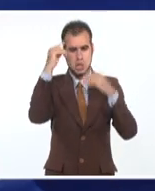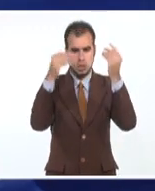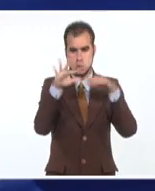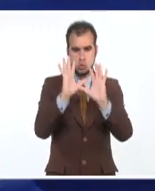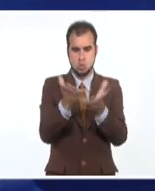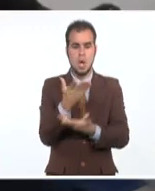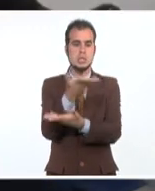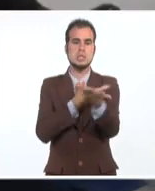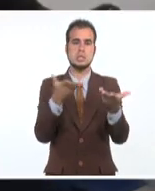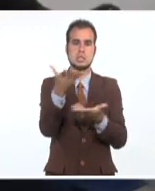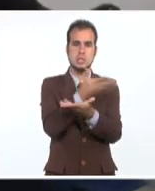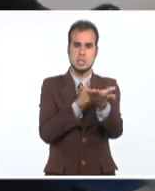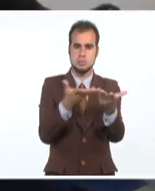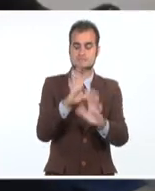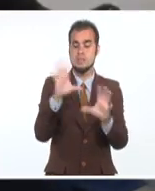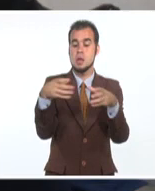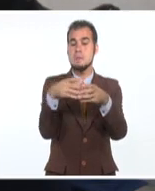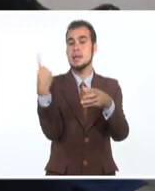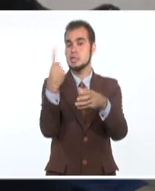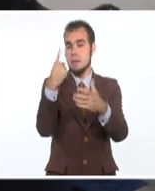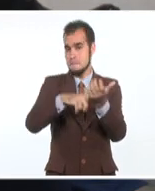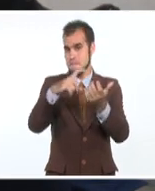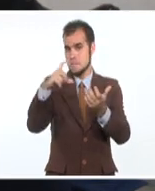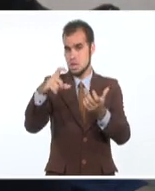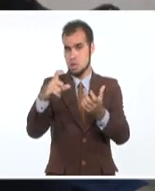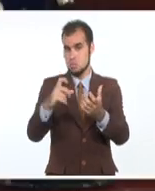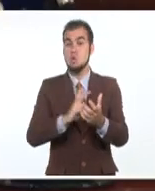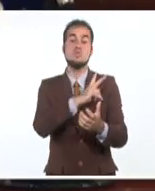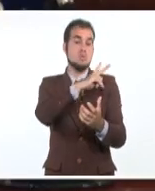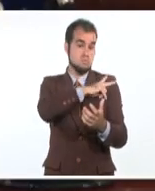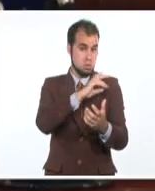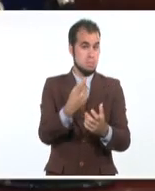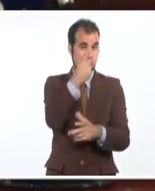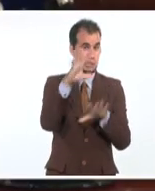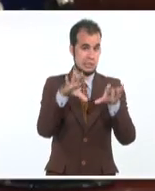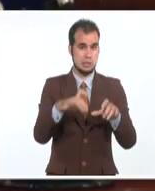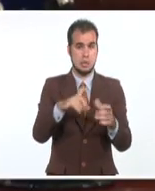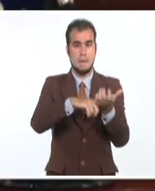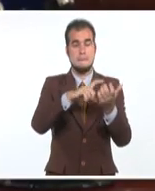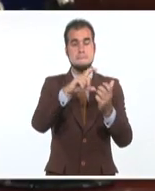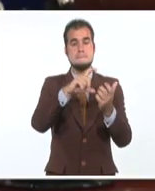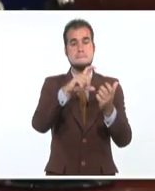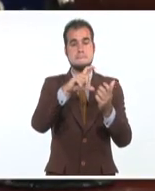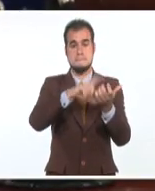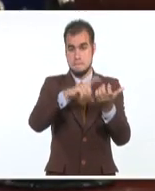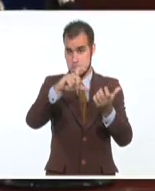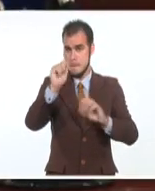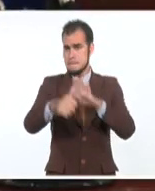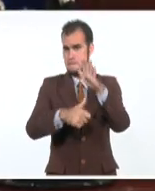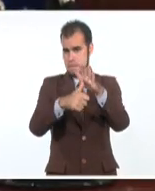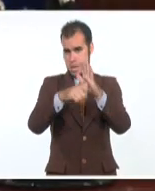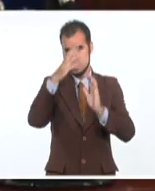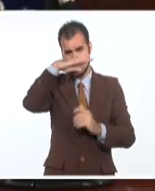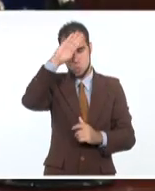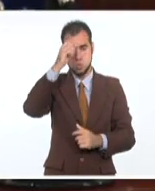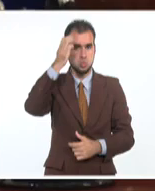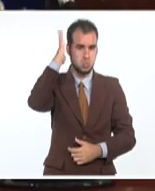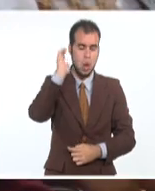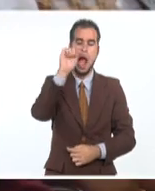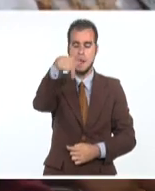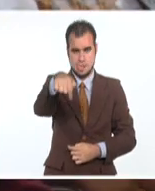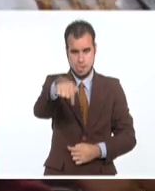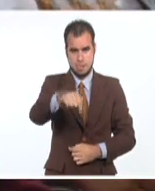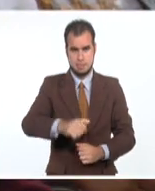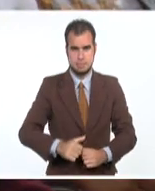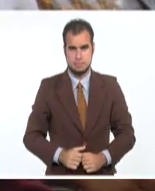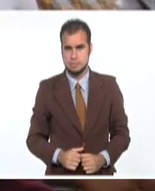Comité Central del partido, encabezado por su primer secretario y presidente de la República de Cuba, Miguel Díaz-Canel Bermúdez. El miembro del